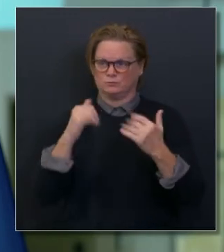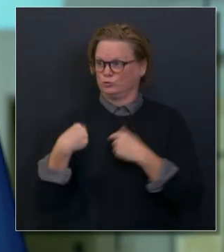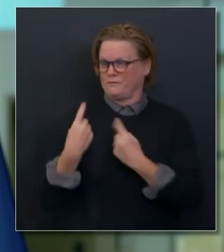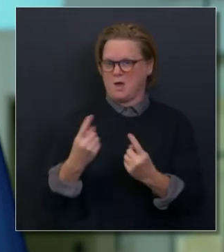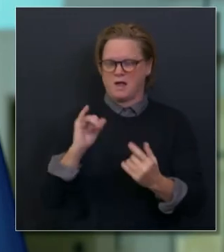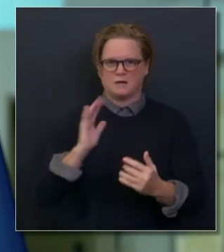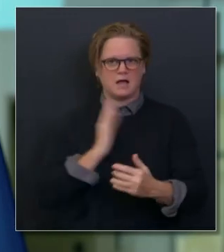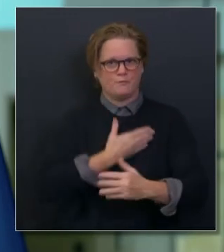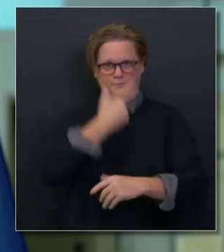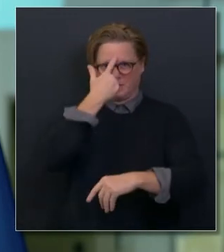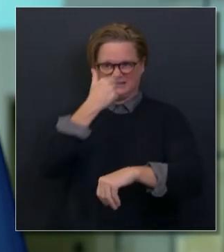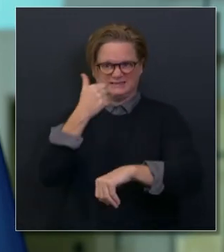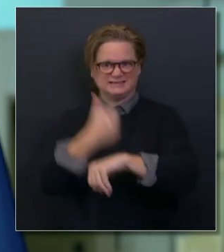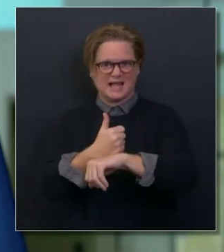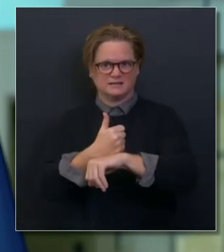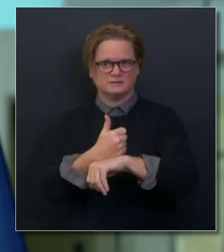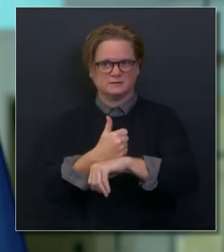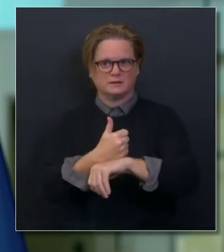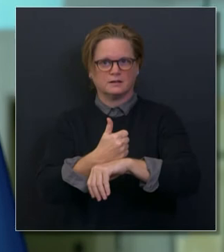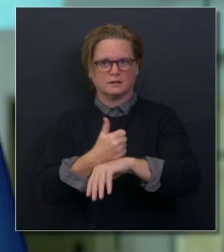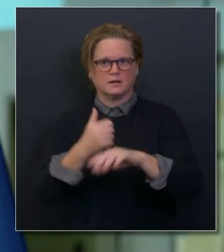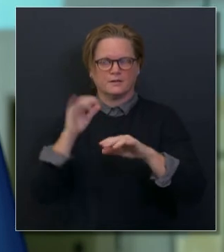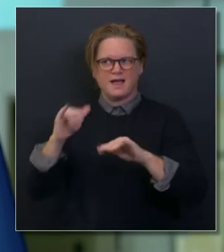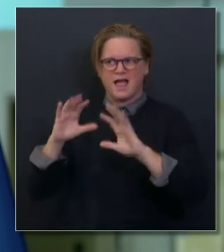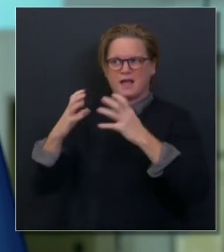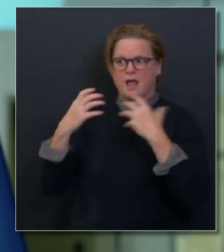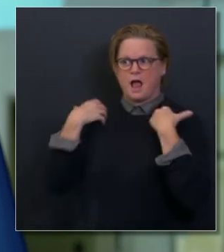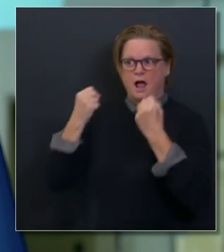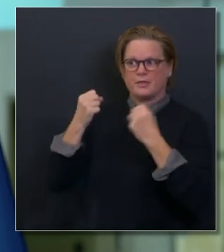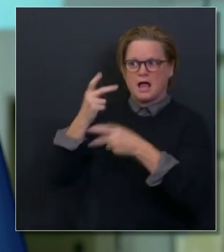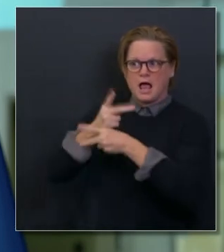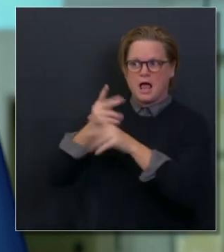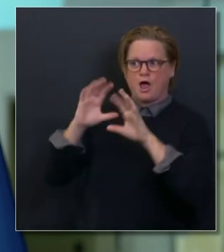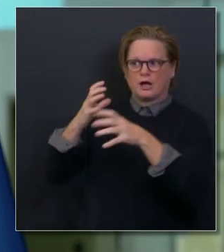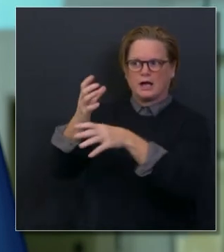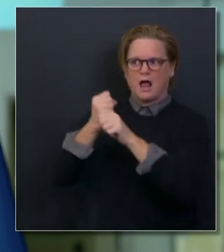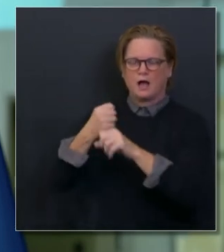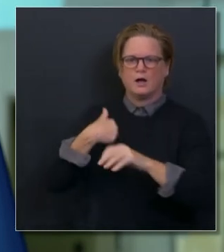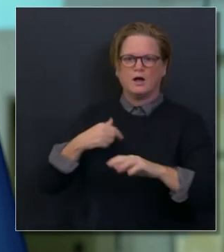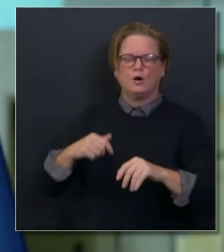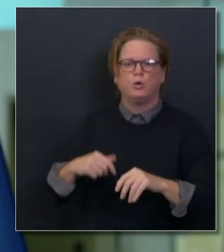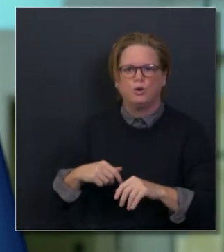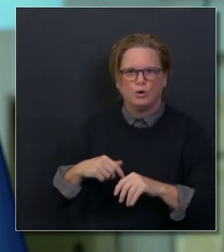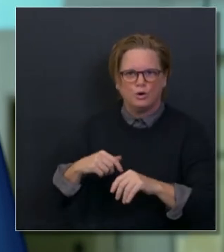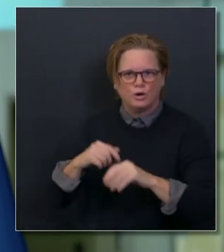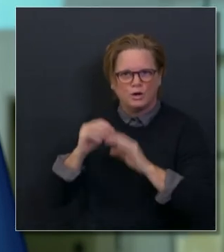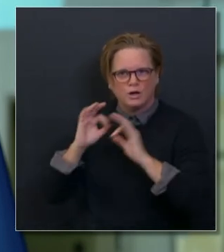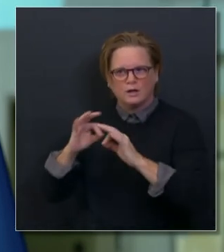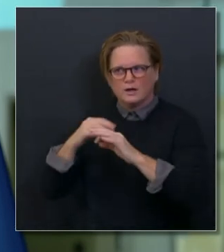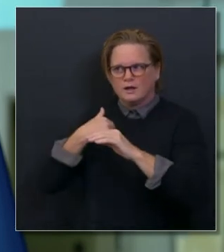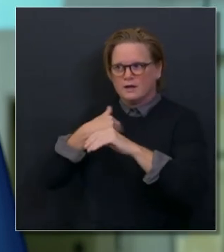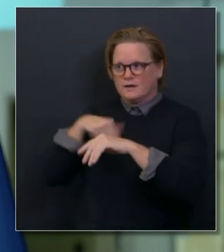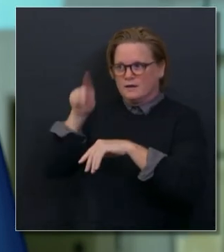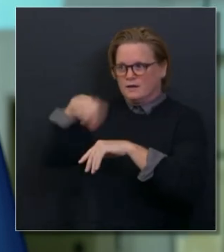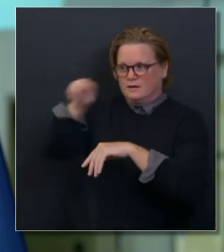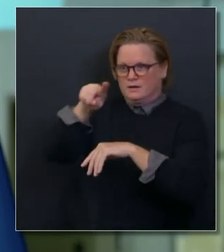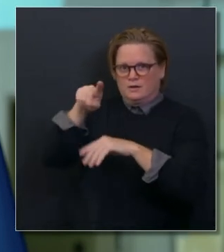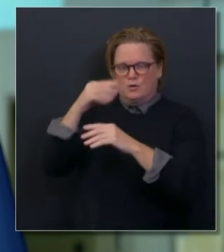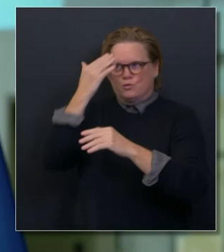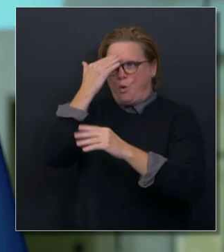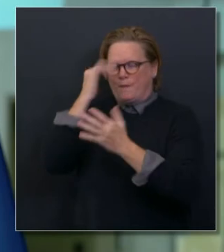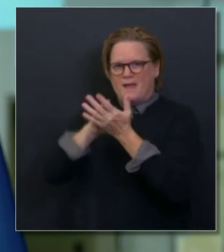santidad mental, o sea, alivio para el equipo participando críticamente, asistiendo a